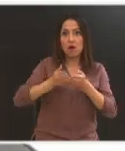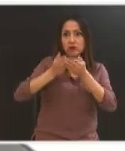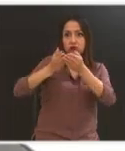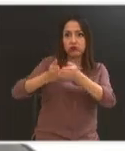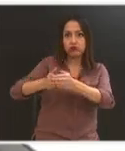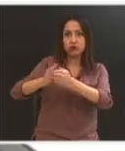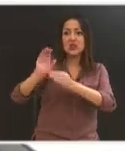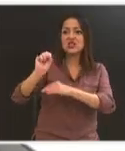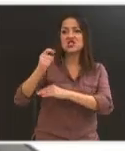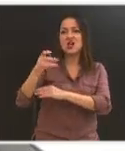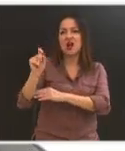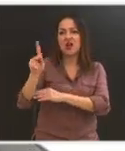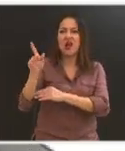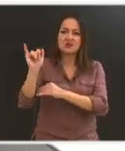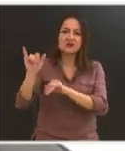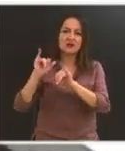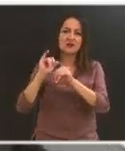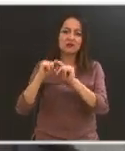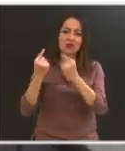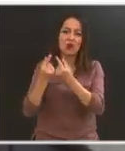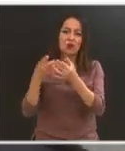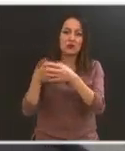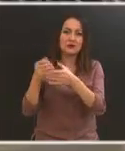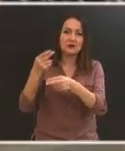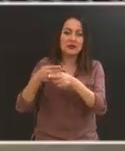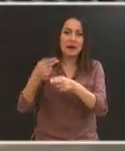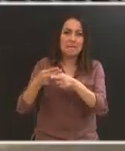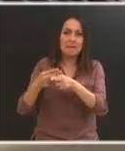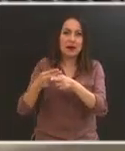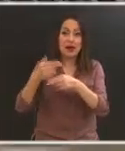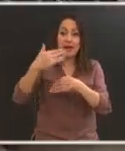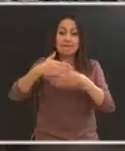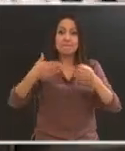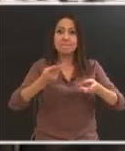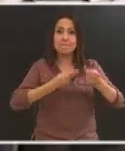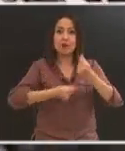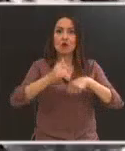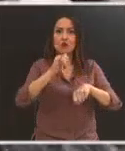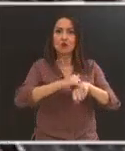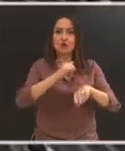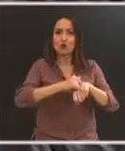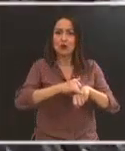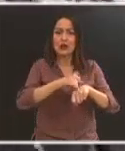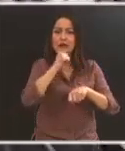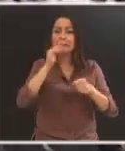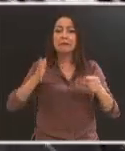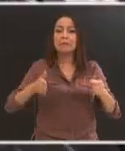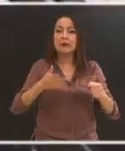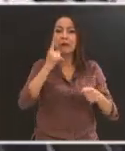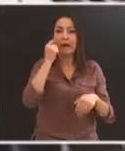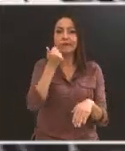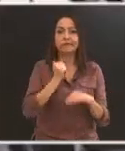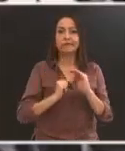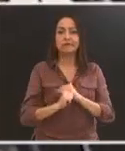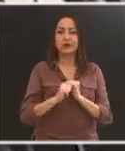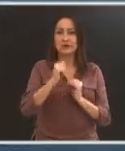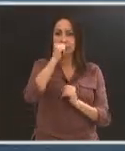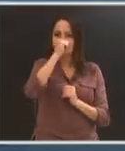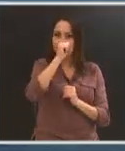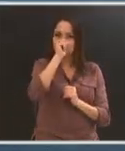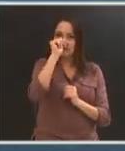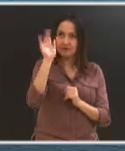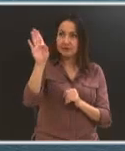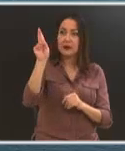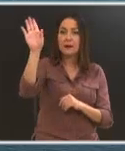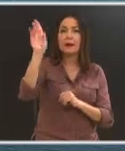caso Shark, en apariencia, la organización criminal utilizaba empaques de productos de yuca y piña para ocultar cocaína y exportarla